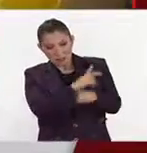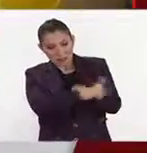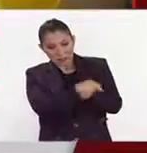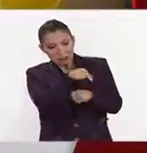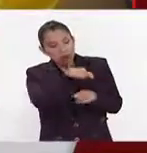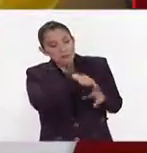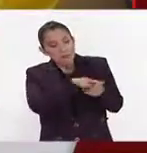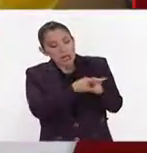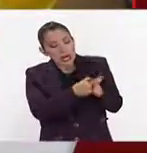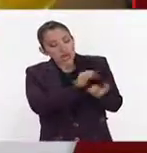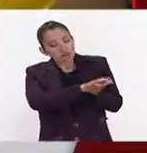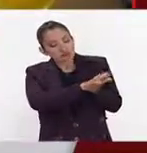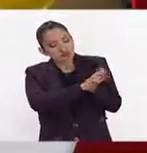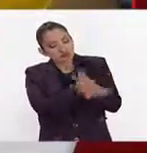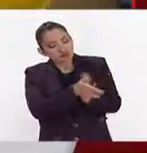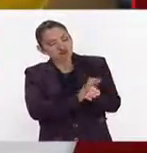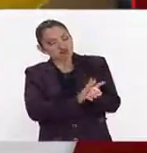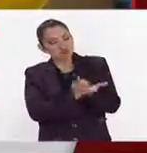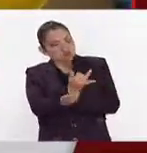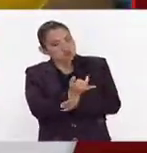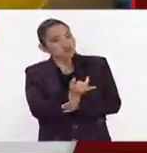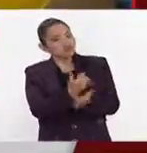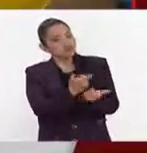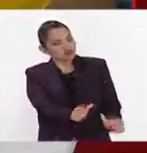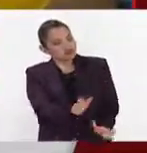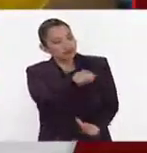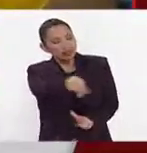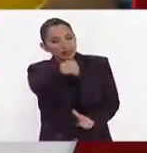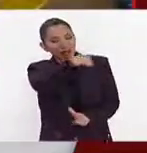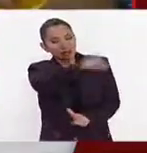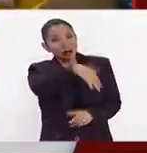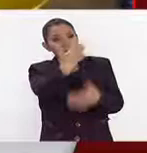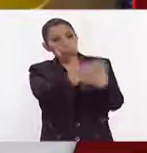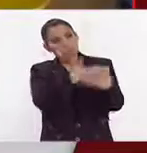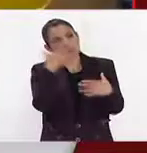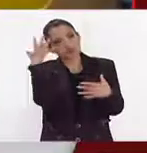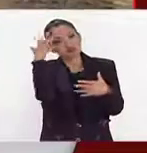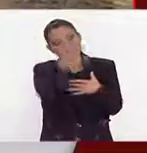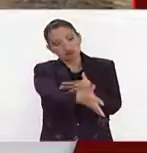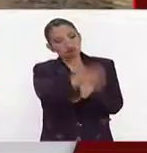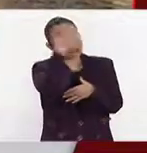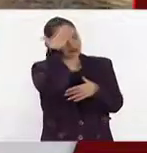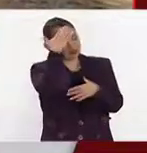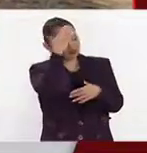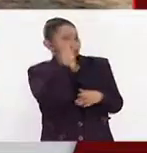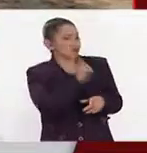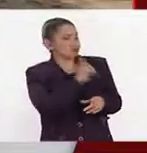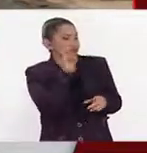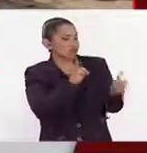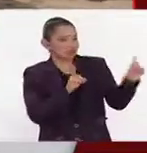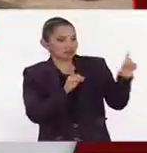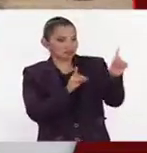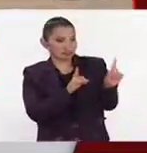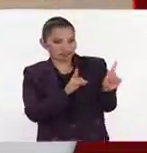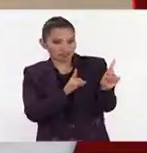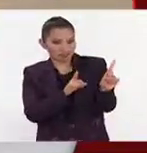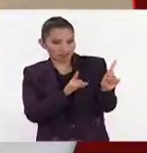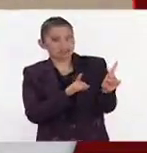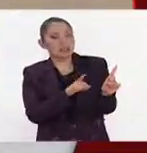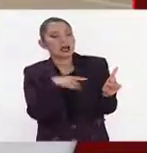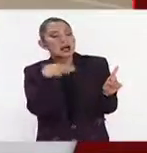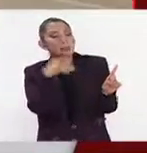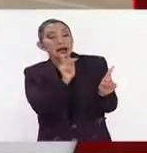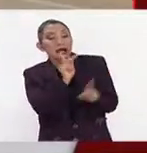iniciando un proceso de democratización en el país importante, con con el liderazgo de Suu Kyi.